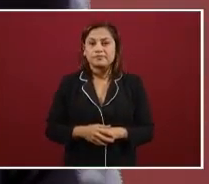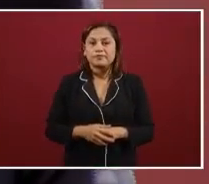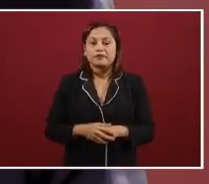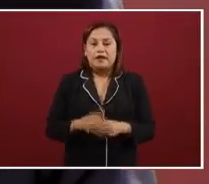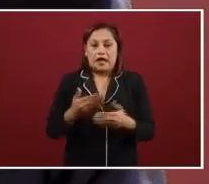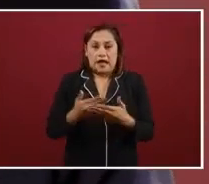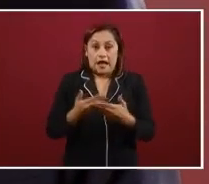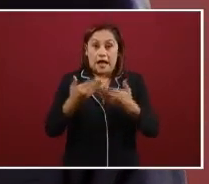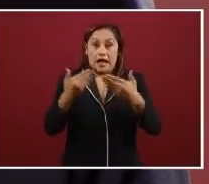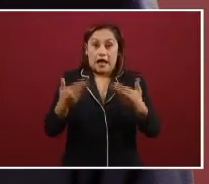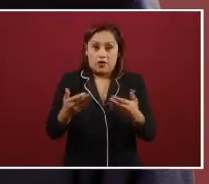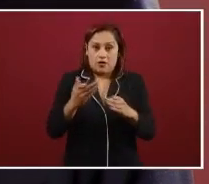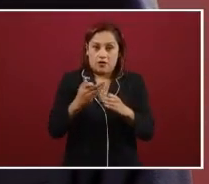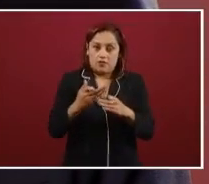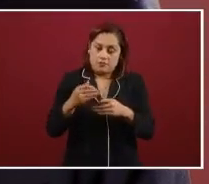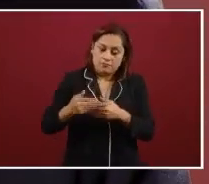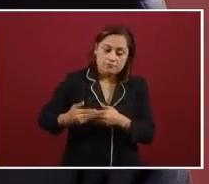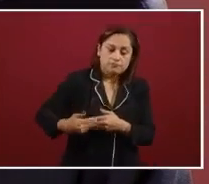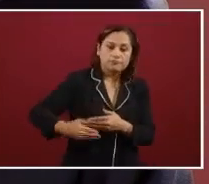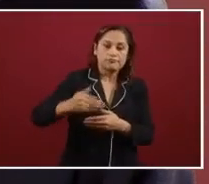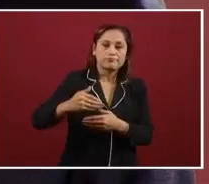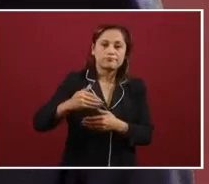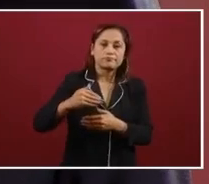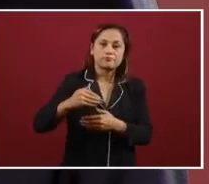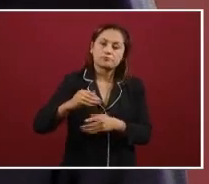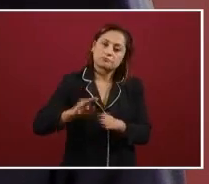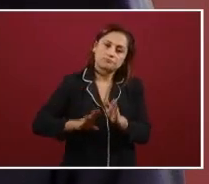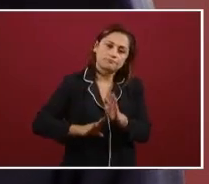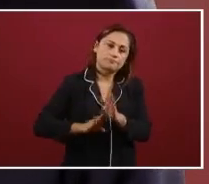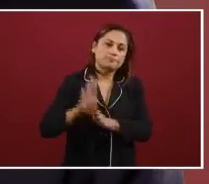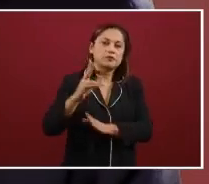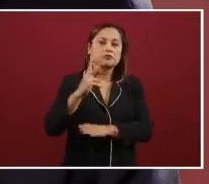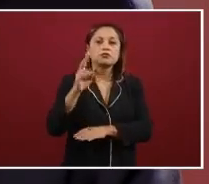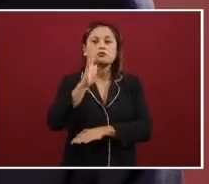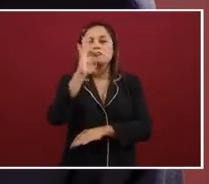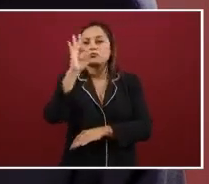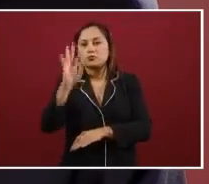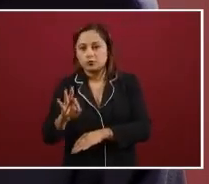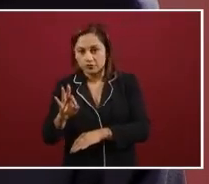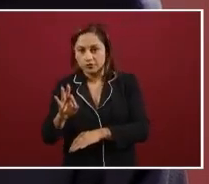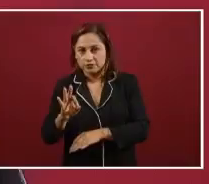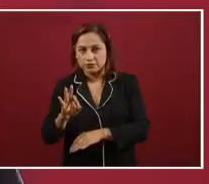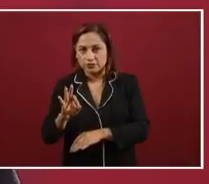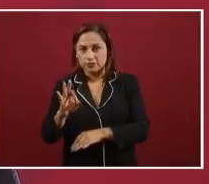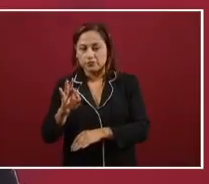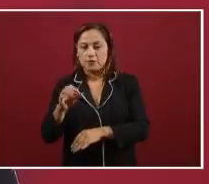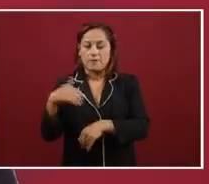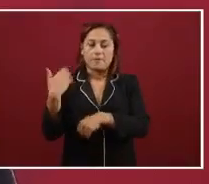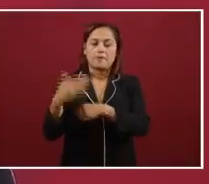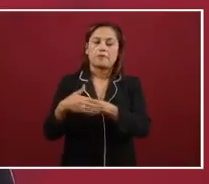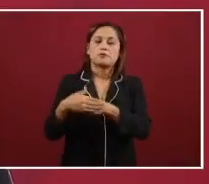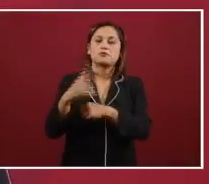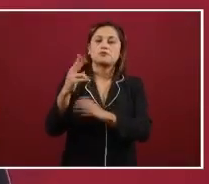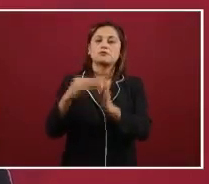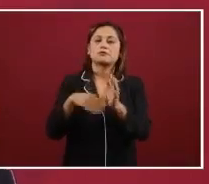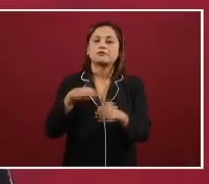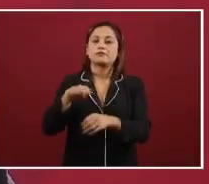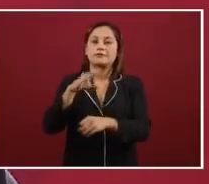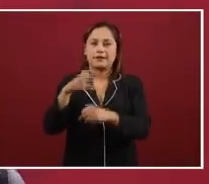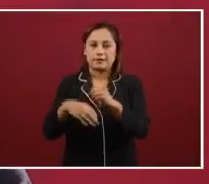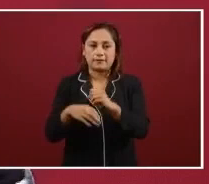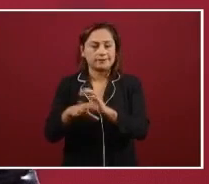al 2% a finales de año. Se están